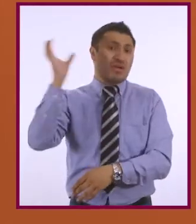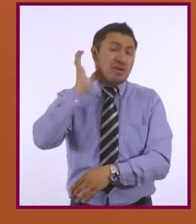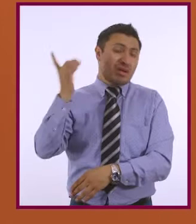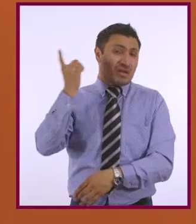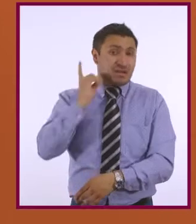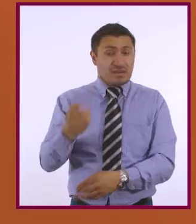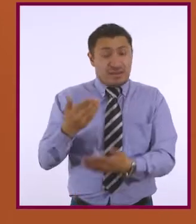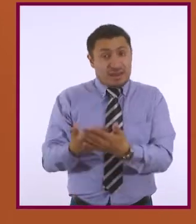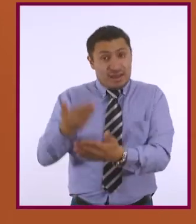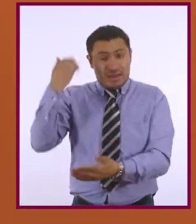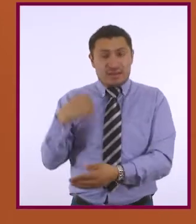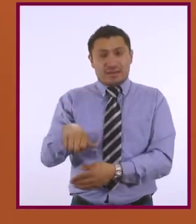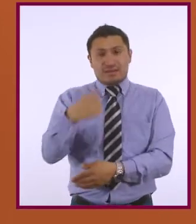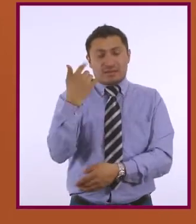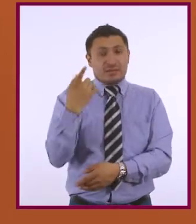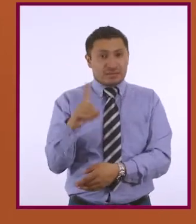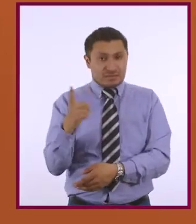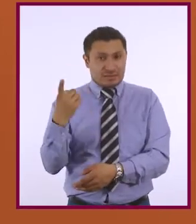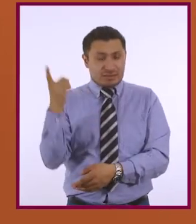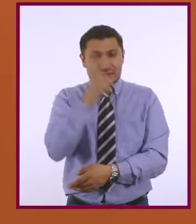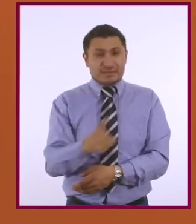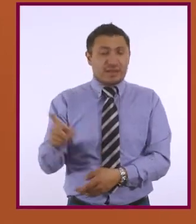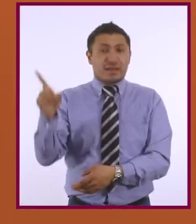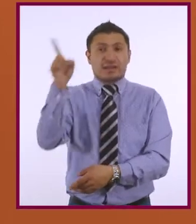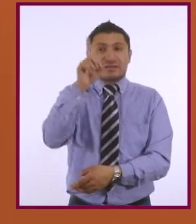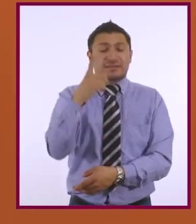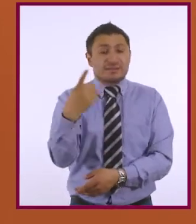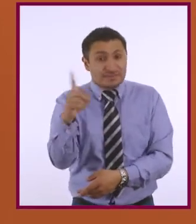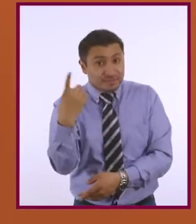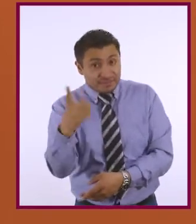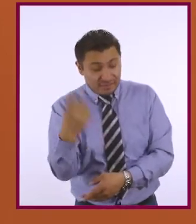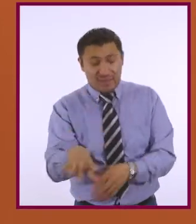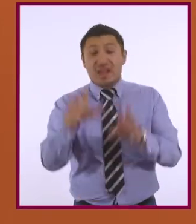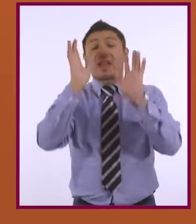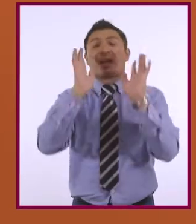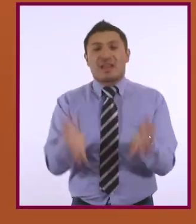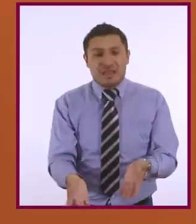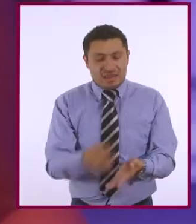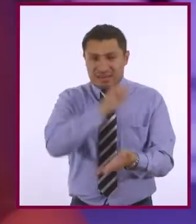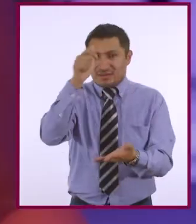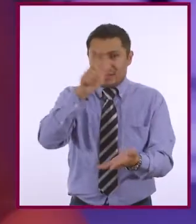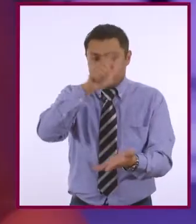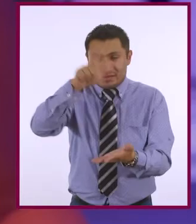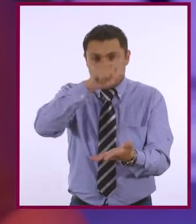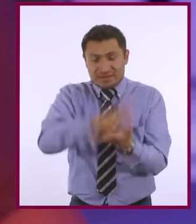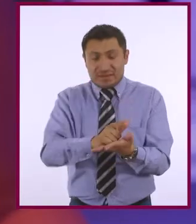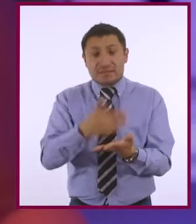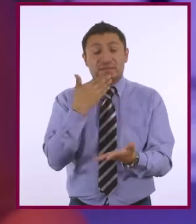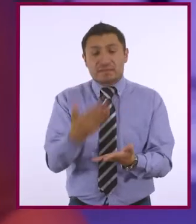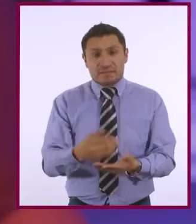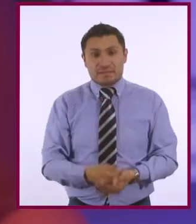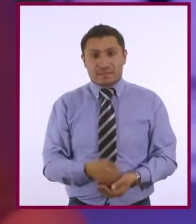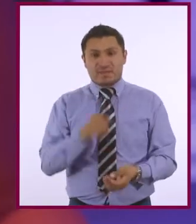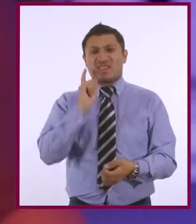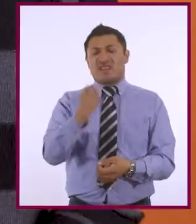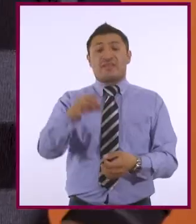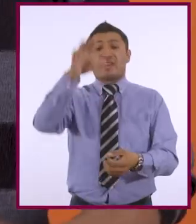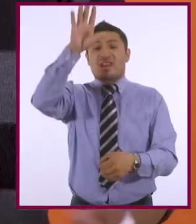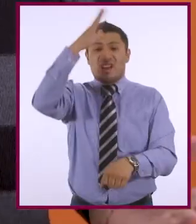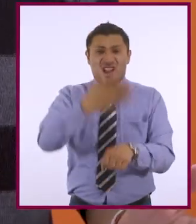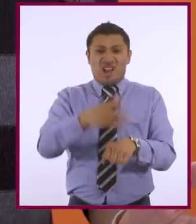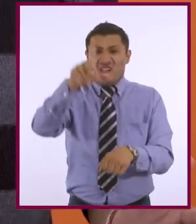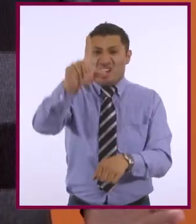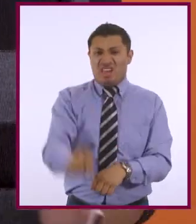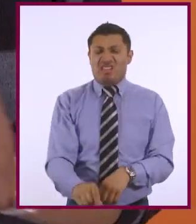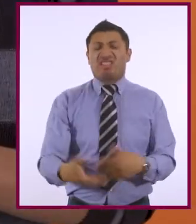Diputados el pasado 11 de diciembre, por lo cual ya quedó asentada dentro de la ley. ¿Qué quiere decir castigo humillante?